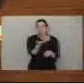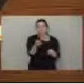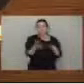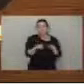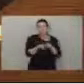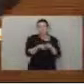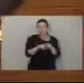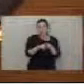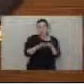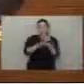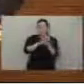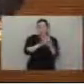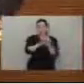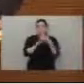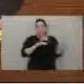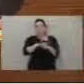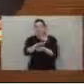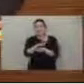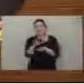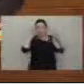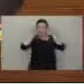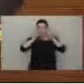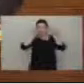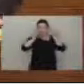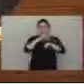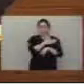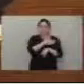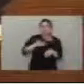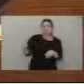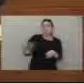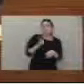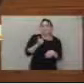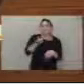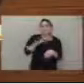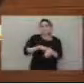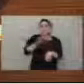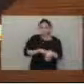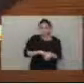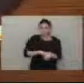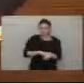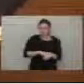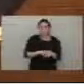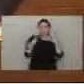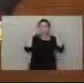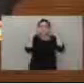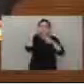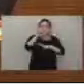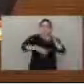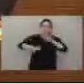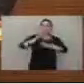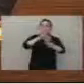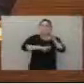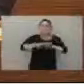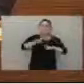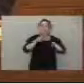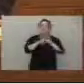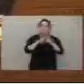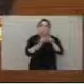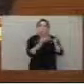educativo, créame que hemos intentado aprovechar el tiempo que usted nos está haciendo perder hoy aquí, intentando buscar algún punto de